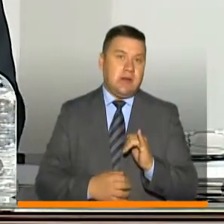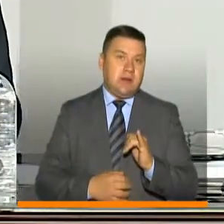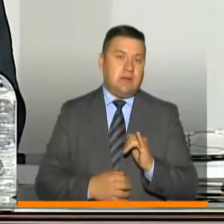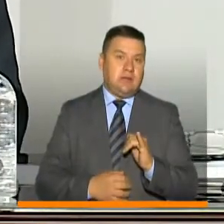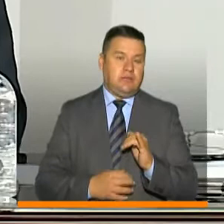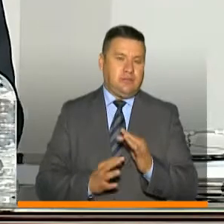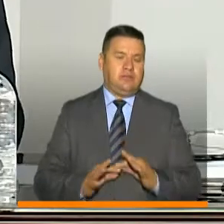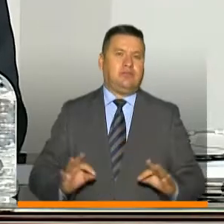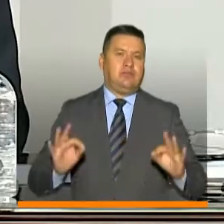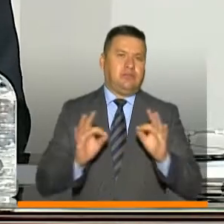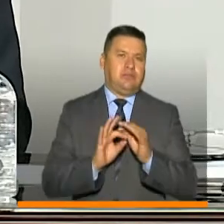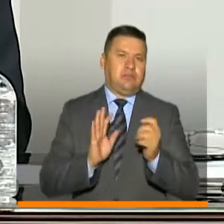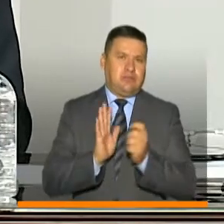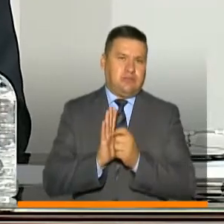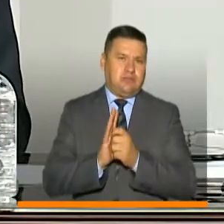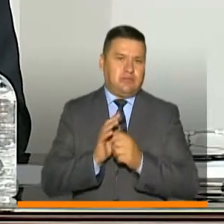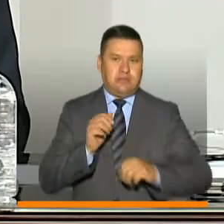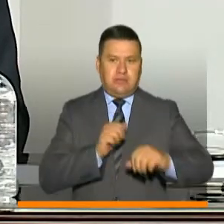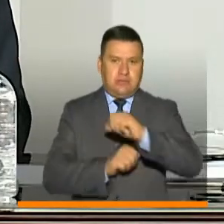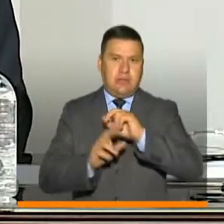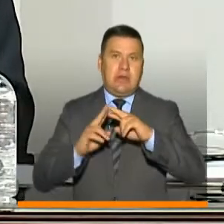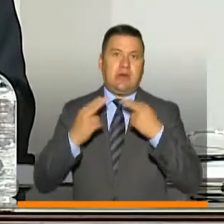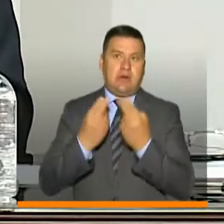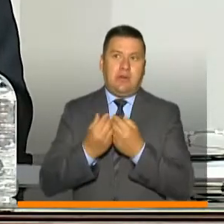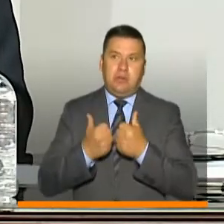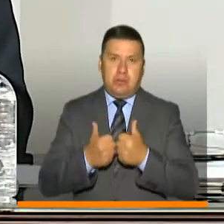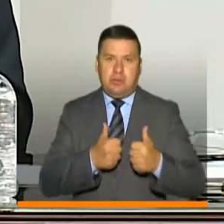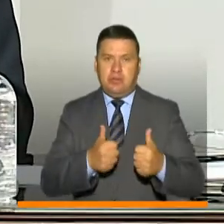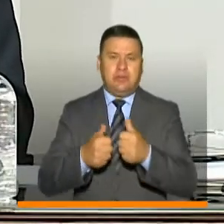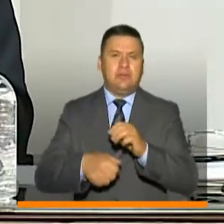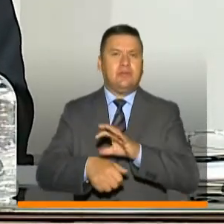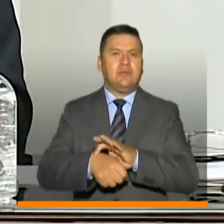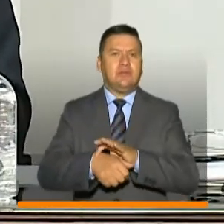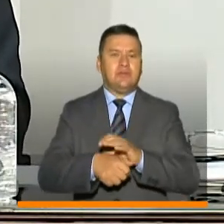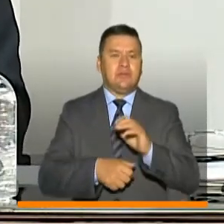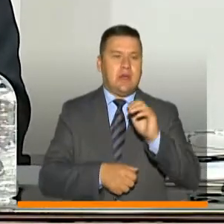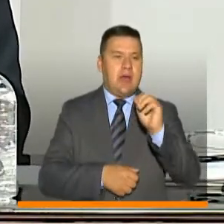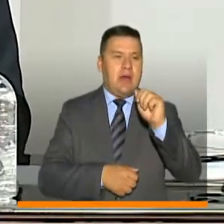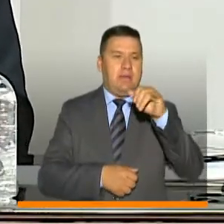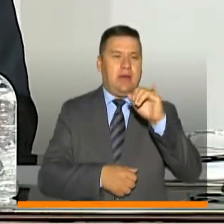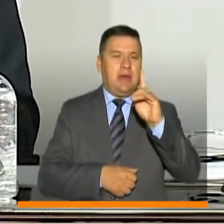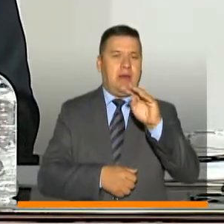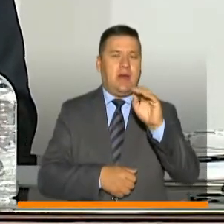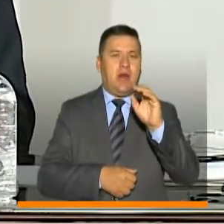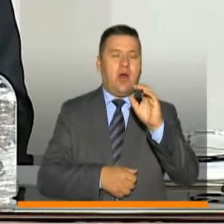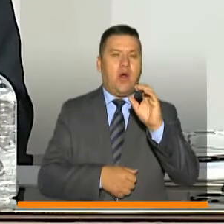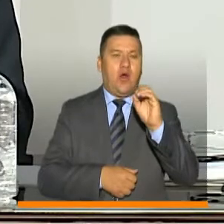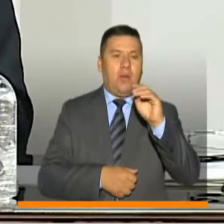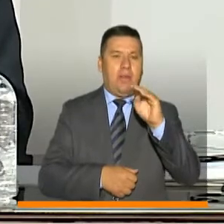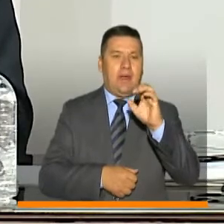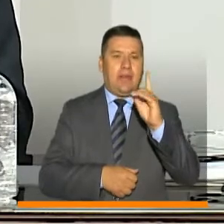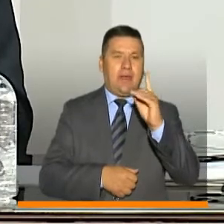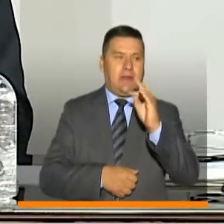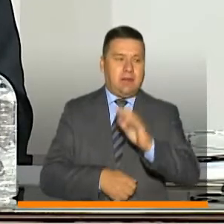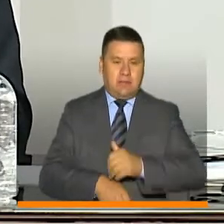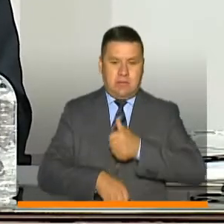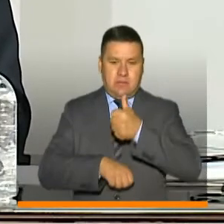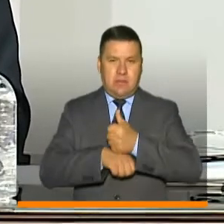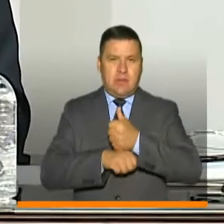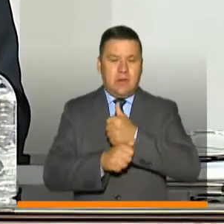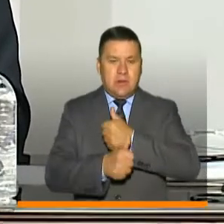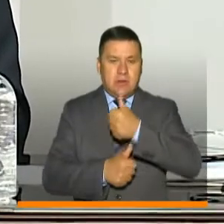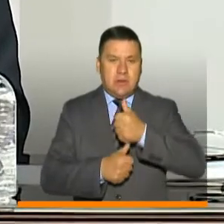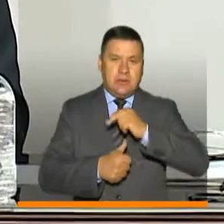una muy importante y productiva reunión con la doctora Amina Mohamed, quien es la